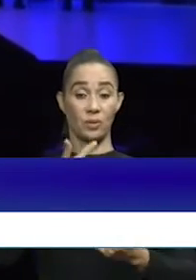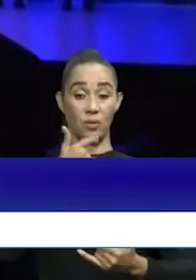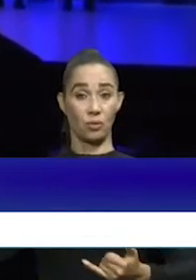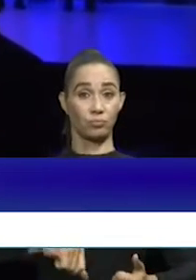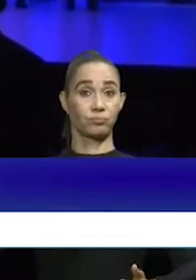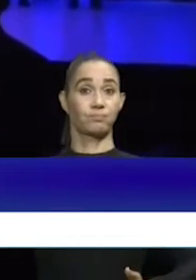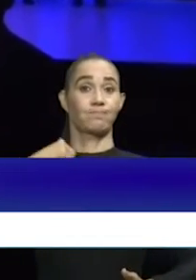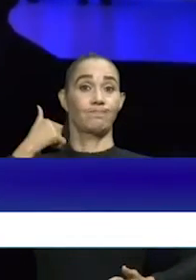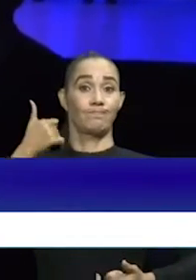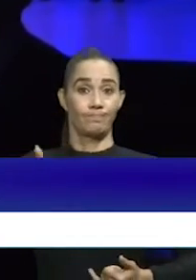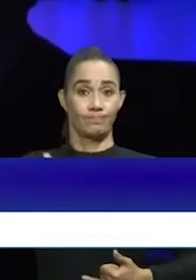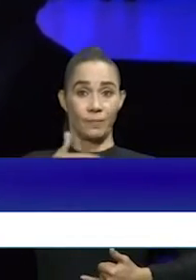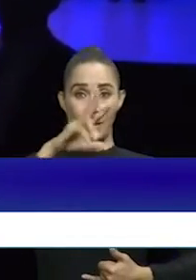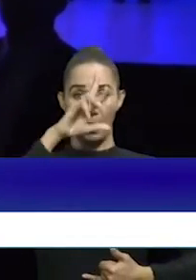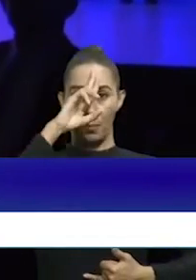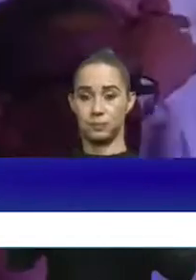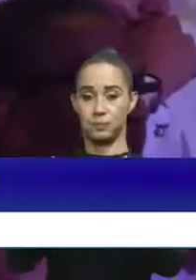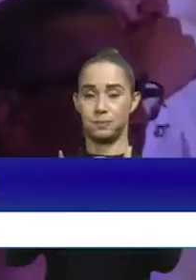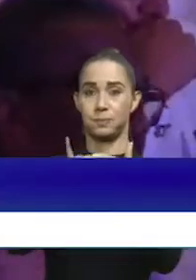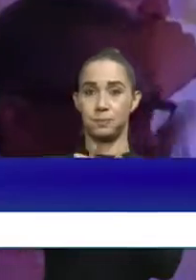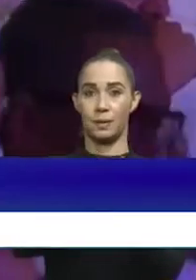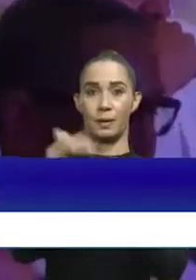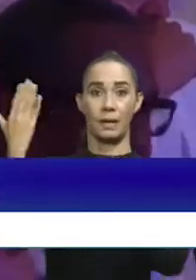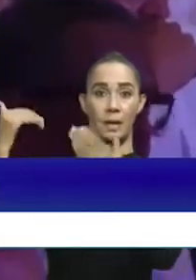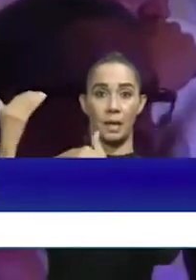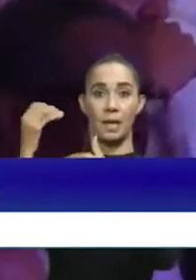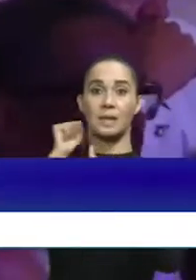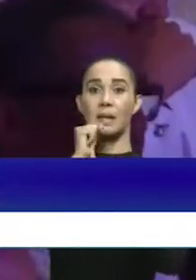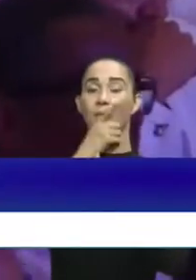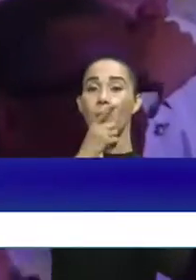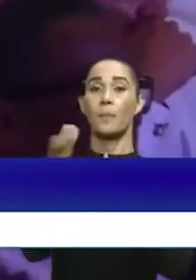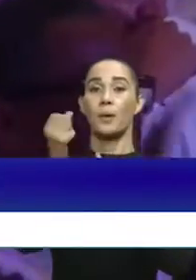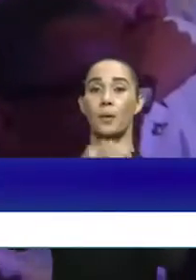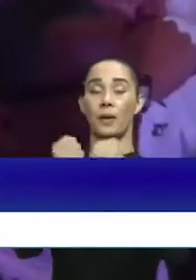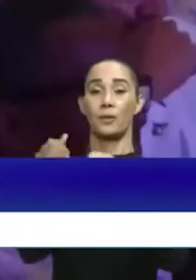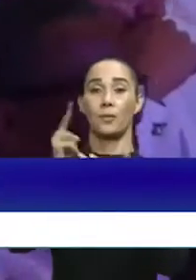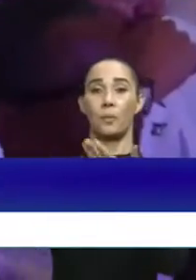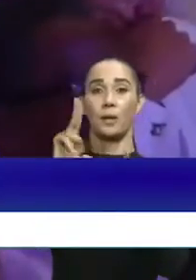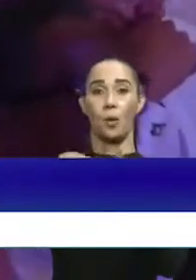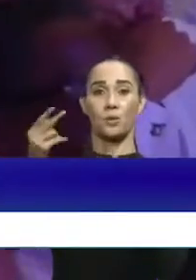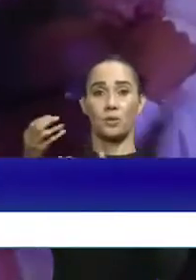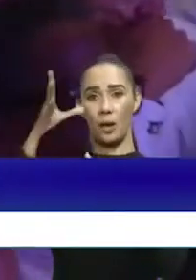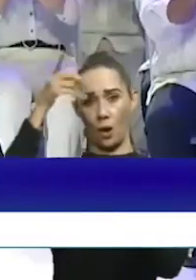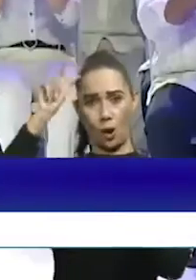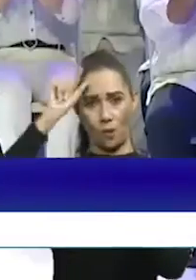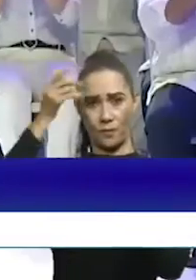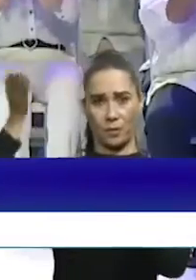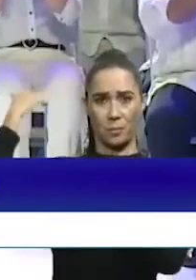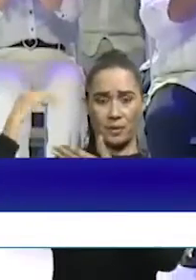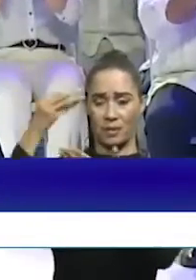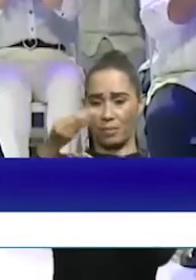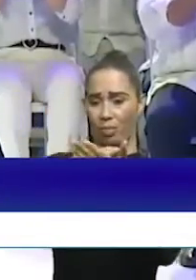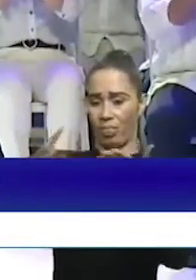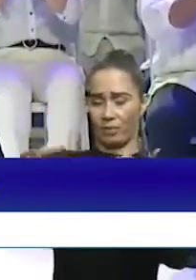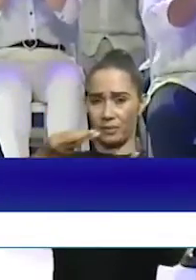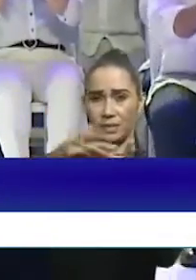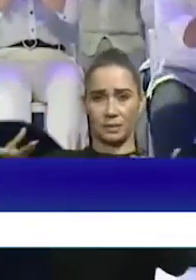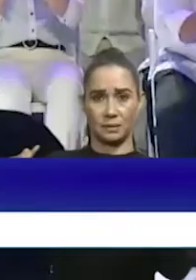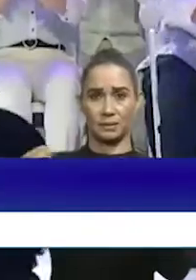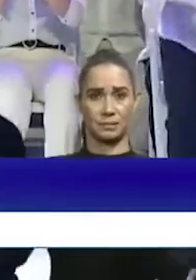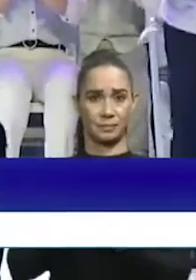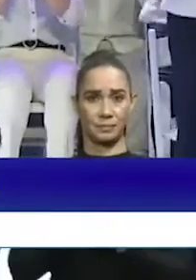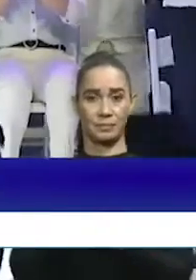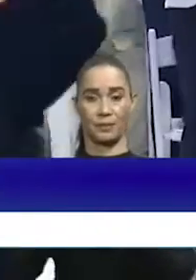sus cañones a la oposición. De manera muy específica, en vez de referirse a los gobiernos de Danilo Medina, hizo